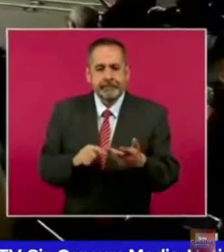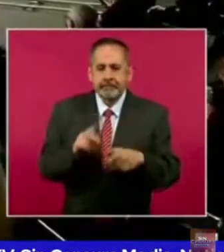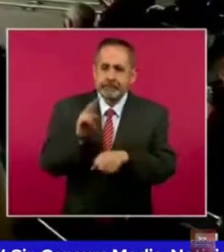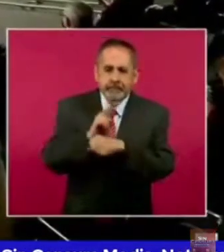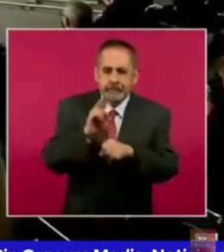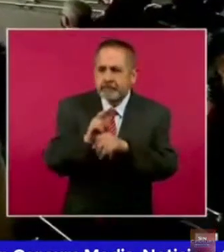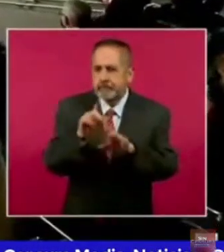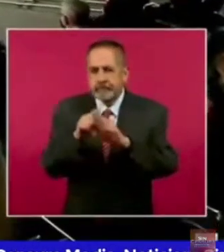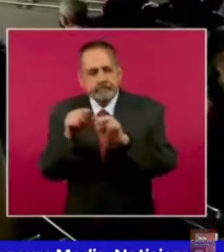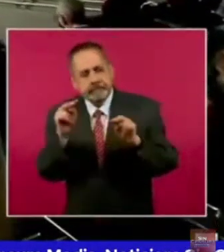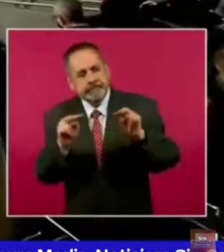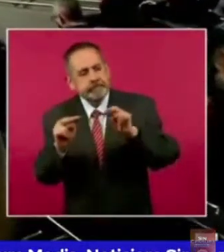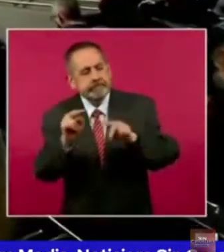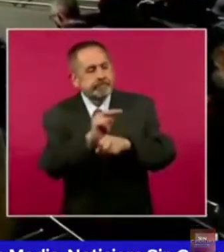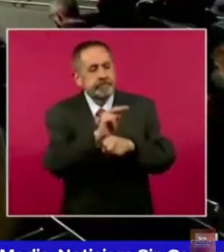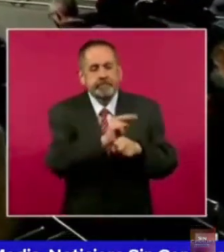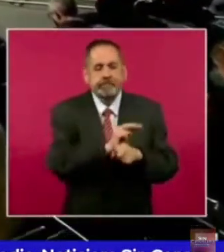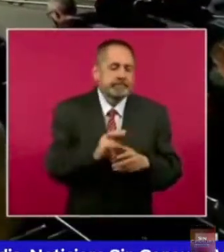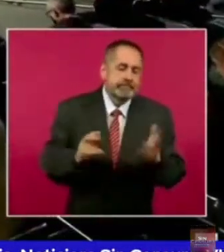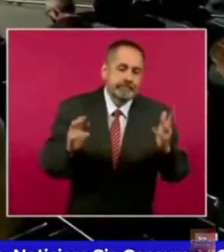vigilancia, ¿no? O sea,